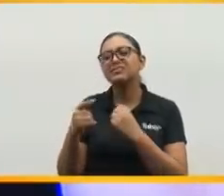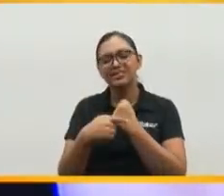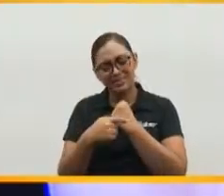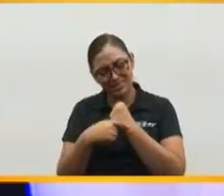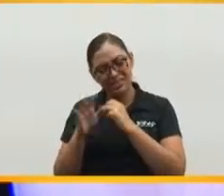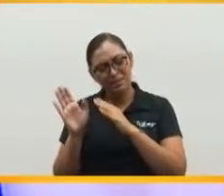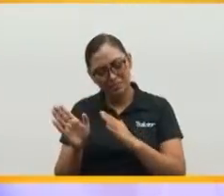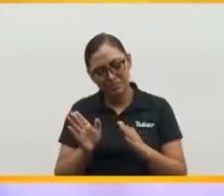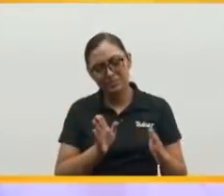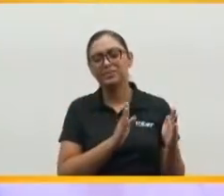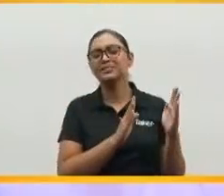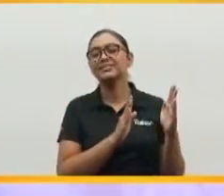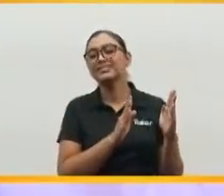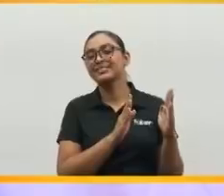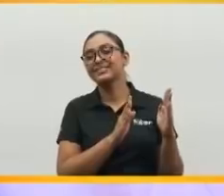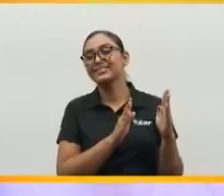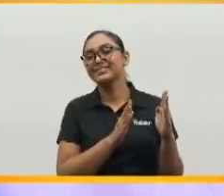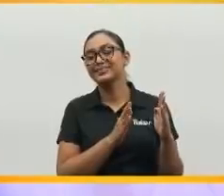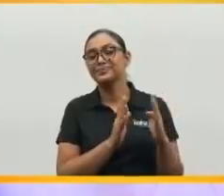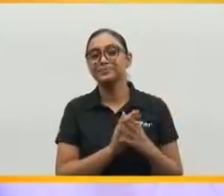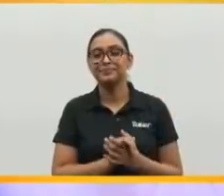sobrevivimos. ¿Alguien dice amén?